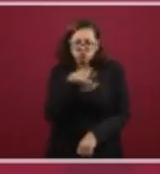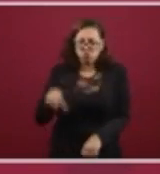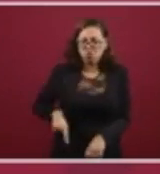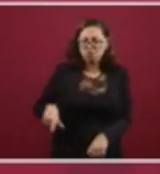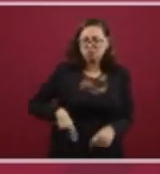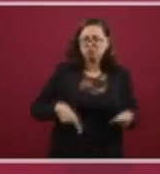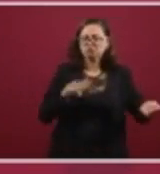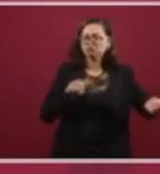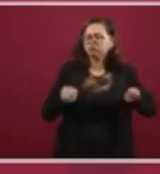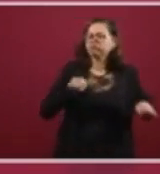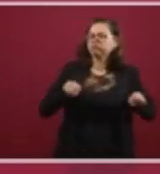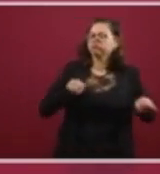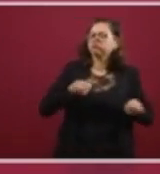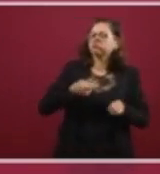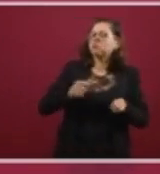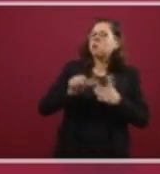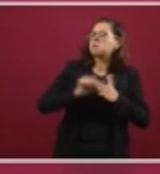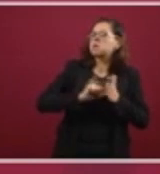mes,